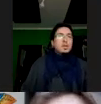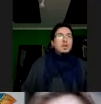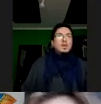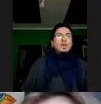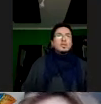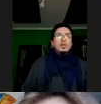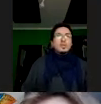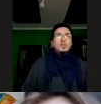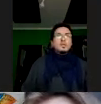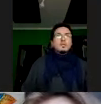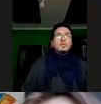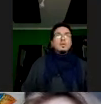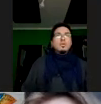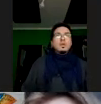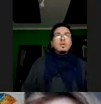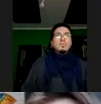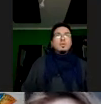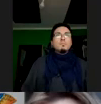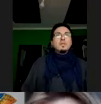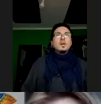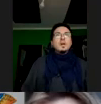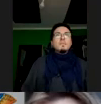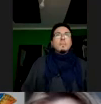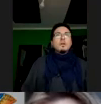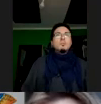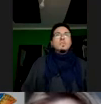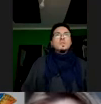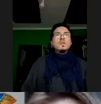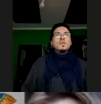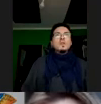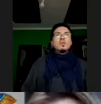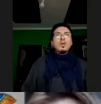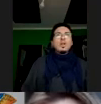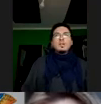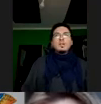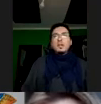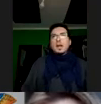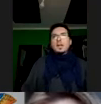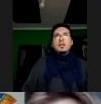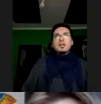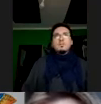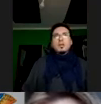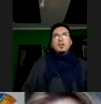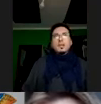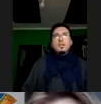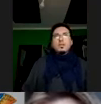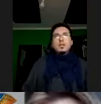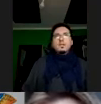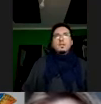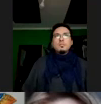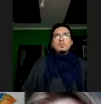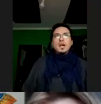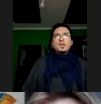ejes. ¿Qué son los ejes? Aquí ustedes lo están viendo en pantalla. Muy sencillo, chiquillos, son líneas imaginarias. Por eso aparece con